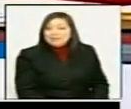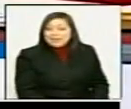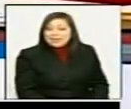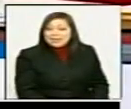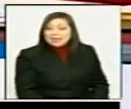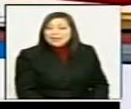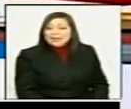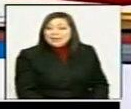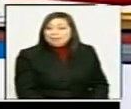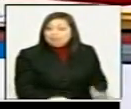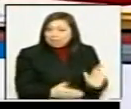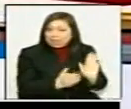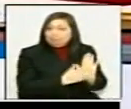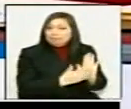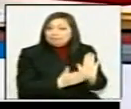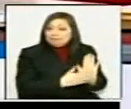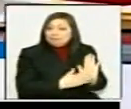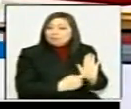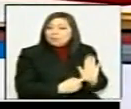que está acá,